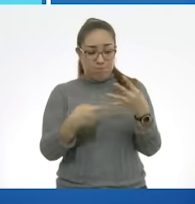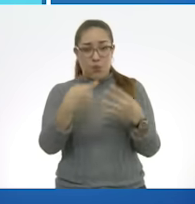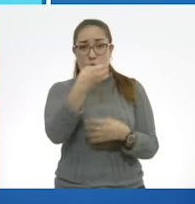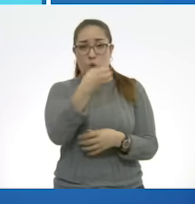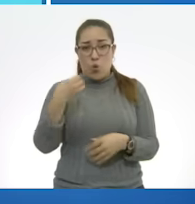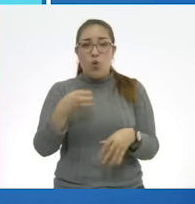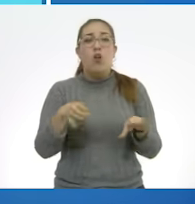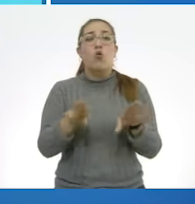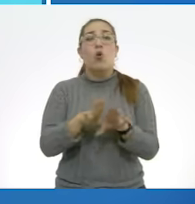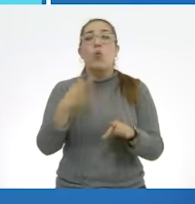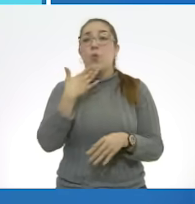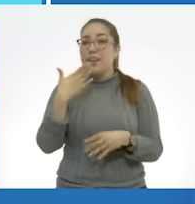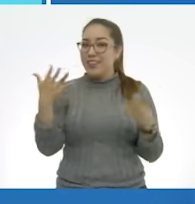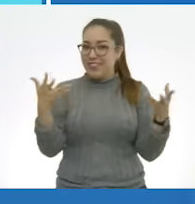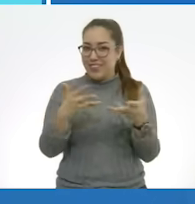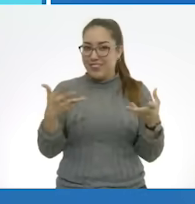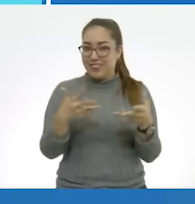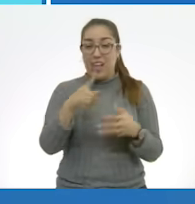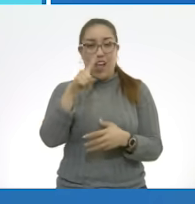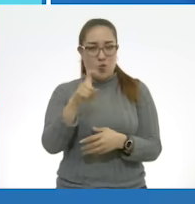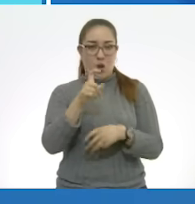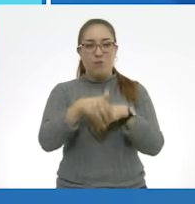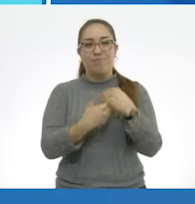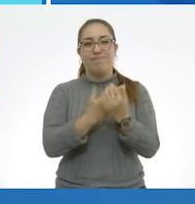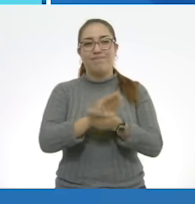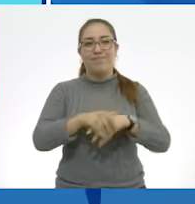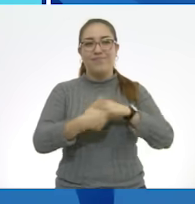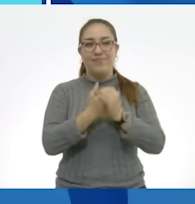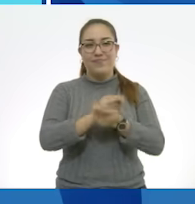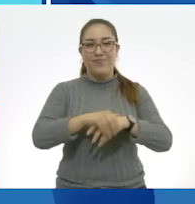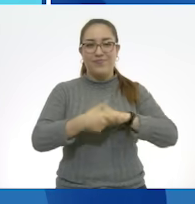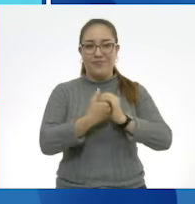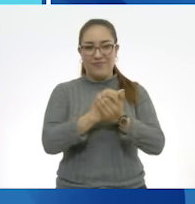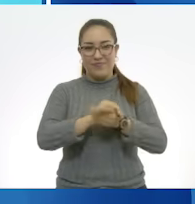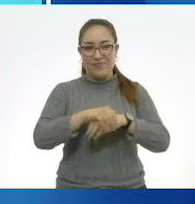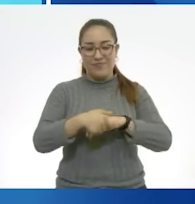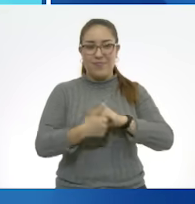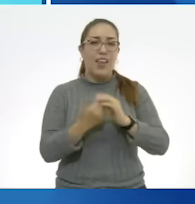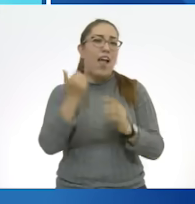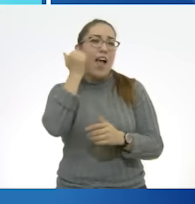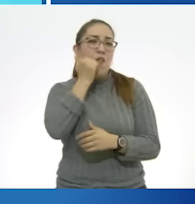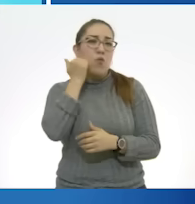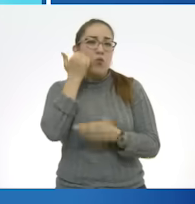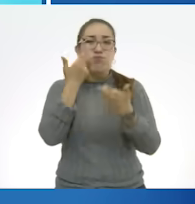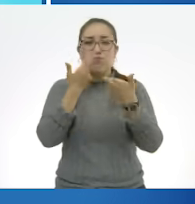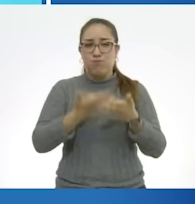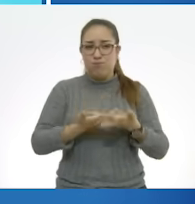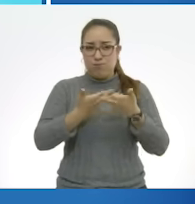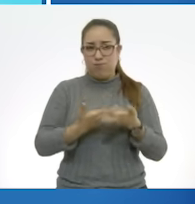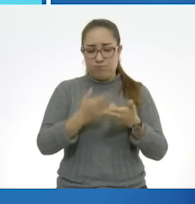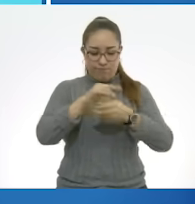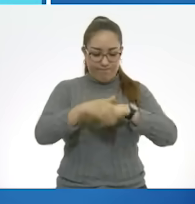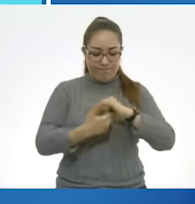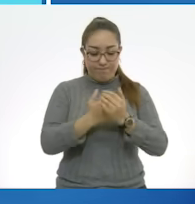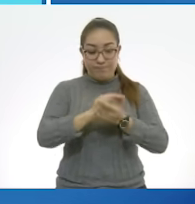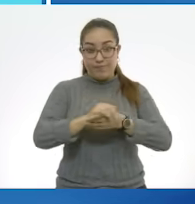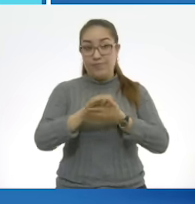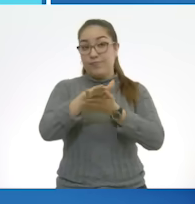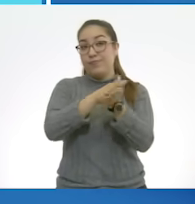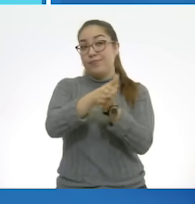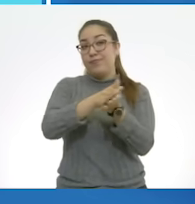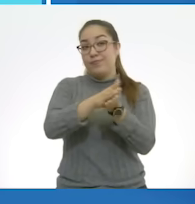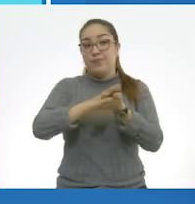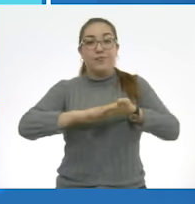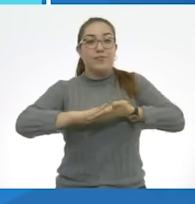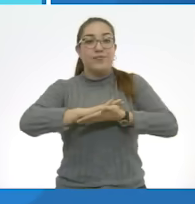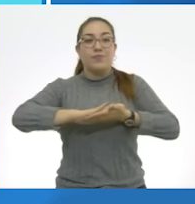hacerlo correctamente. Moja tus manos. Usa suficiente jabón. Frota tus palmas una